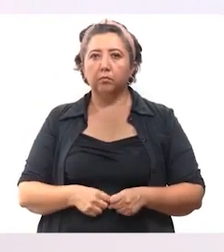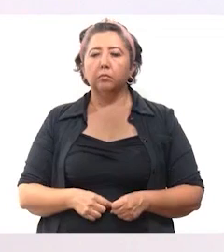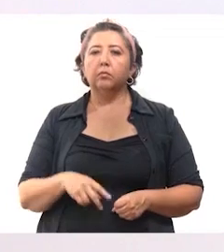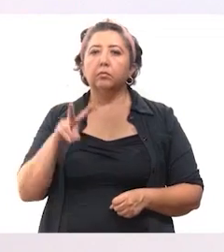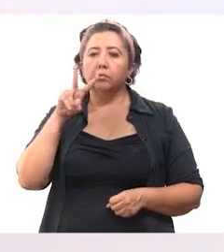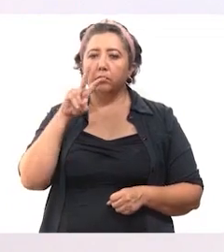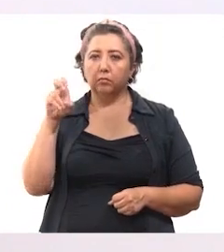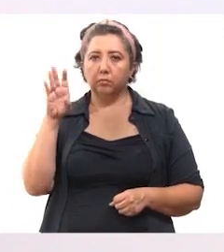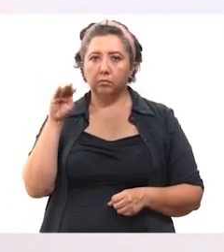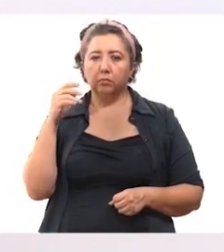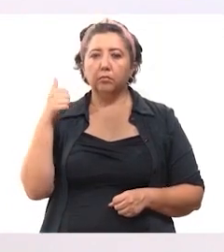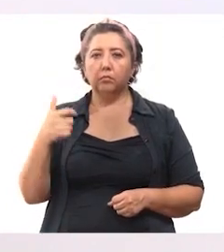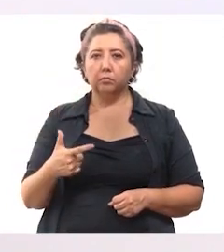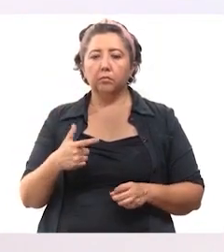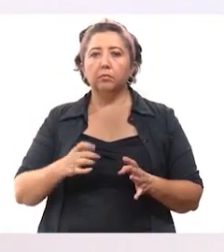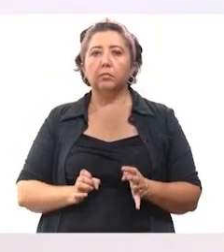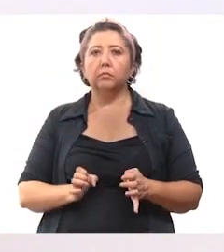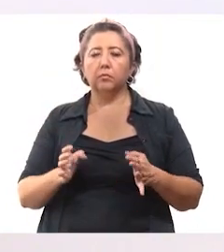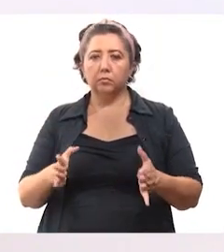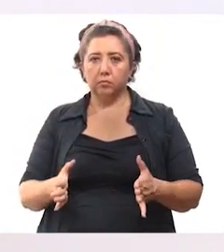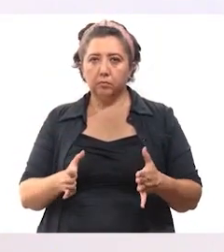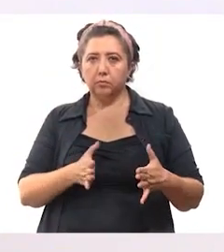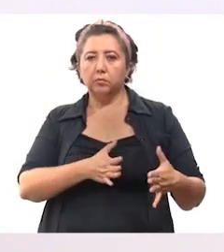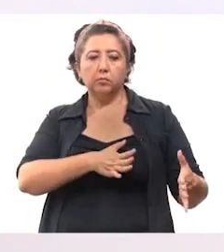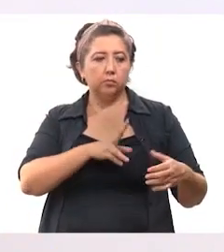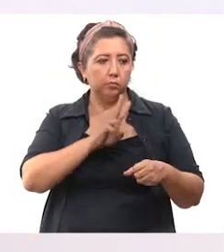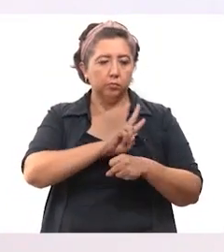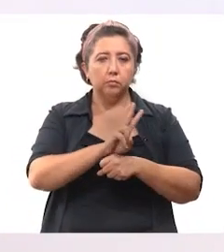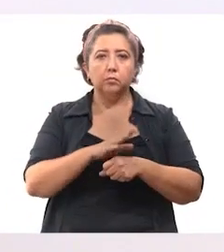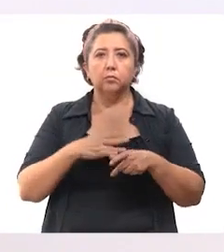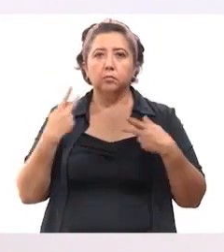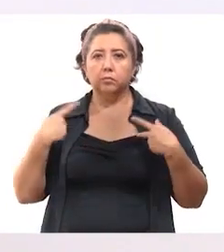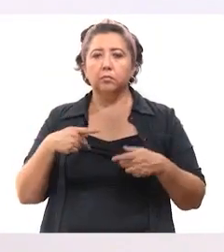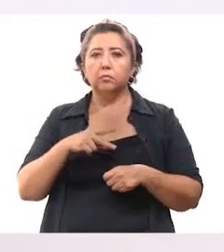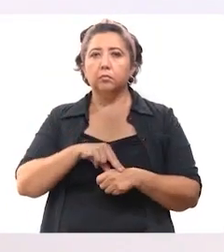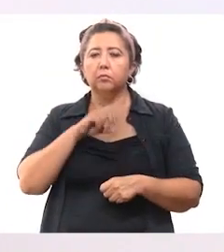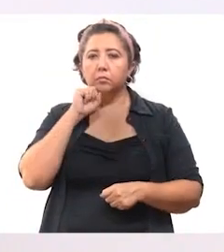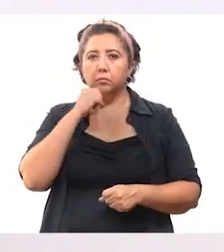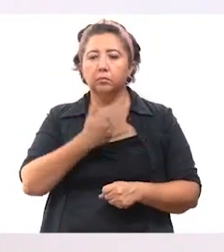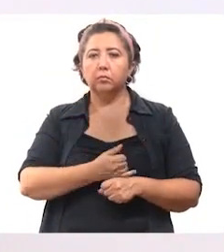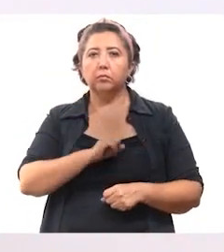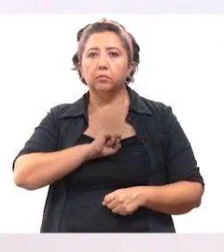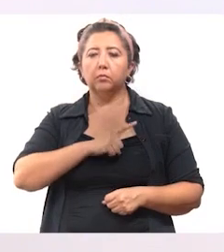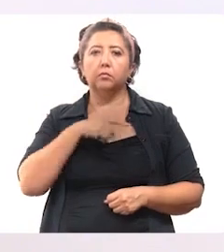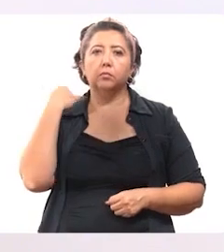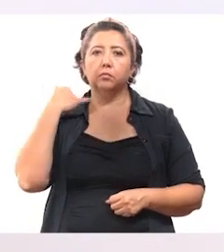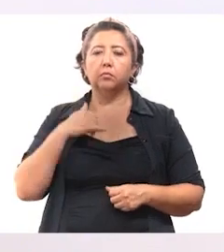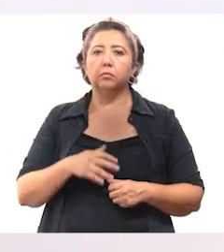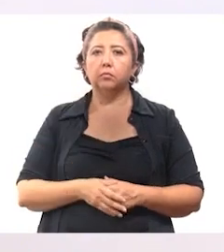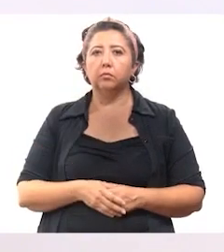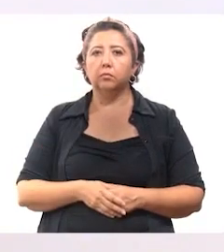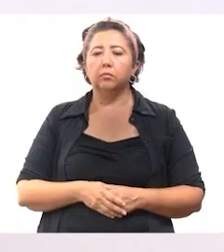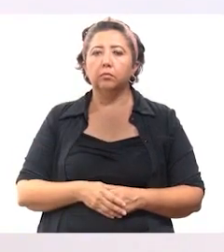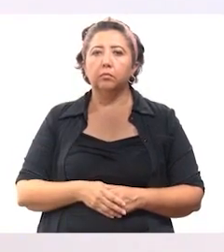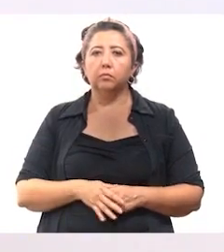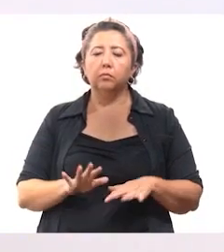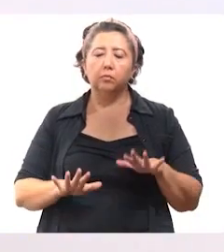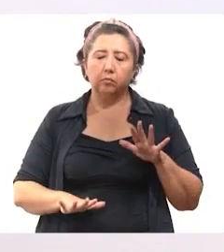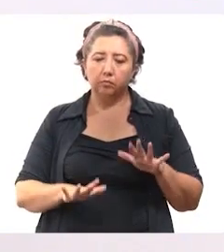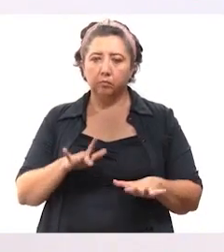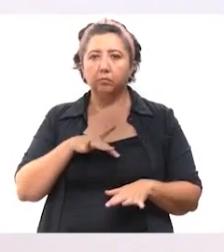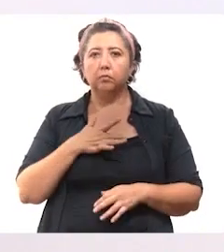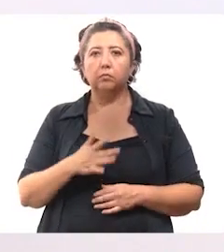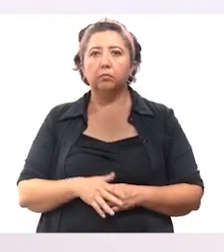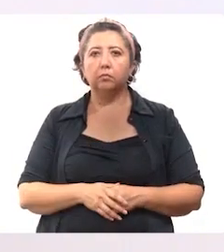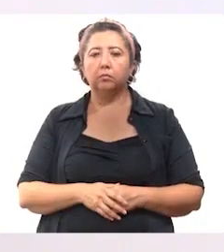activos, 297 están estables, aislados, monitoreados por personal médico de los servicios de salud de Yucatán.